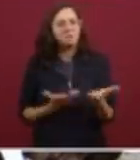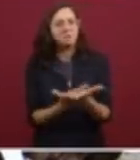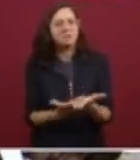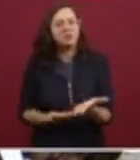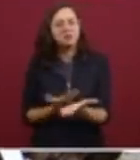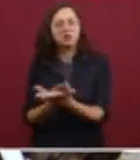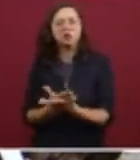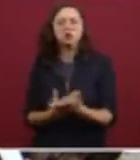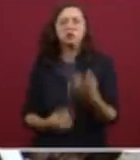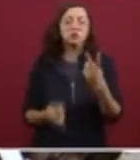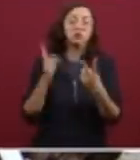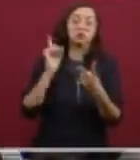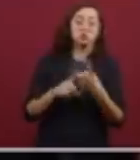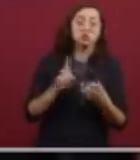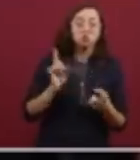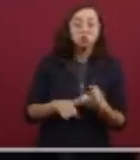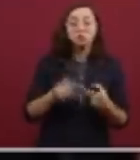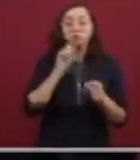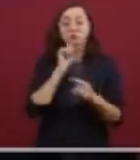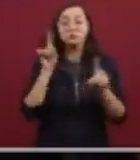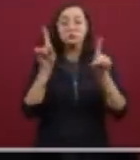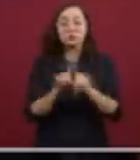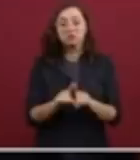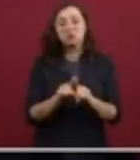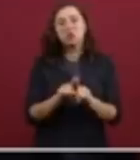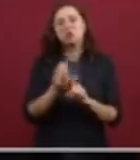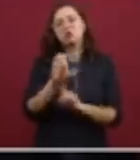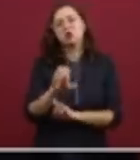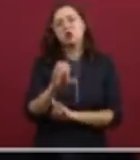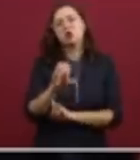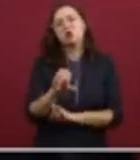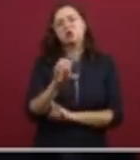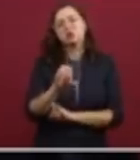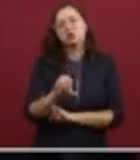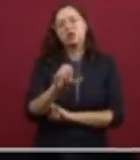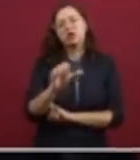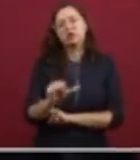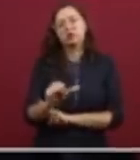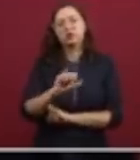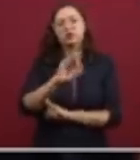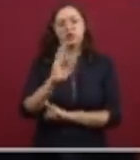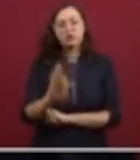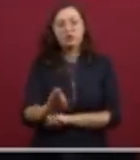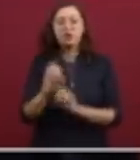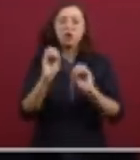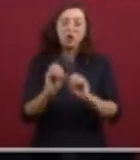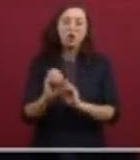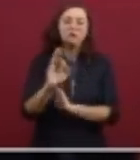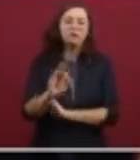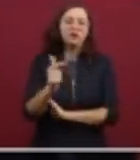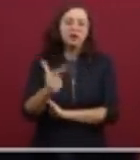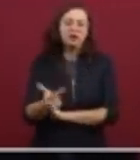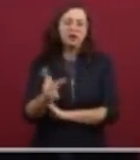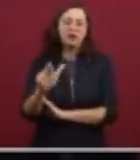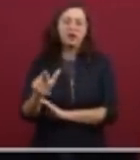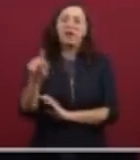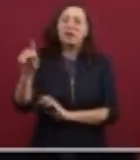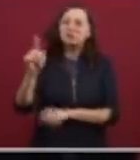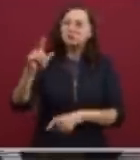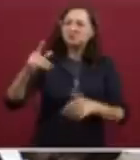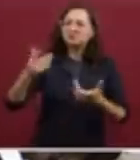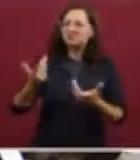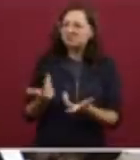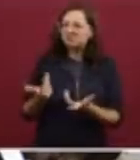segundo es saber si se puede, a través del Consejo de la Judicatura o del fiscal de la República, valorar por qué se ha hecho esta